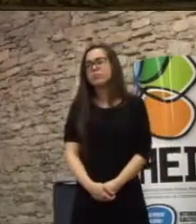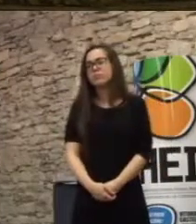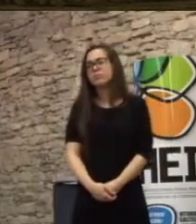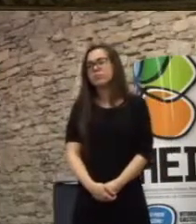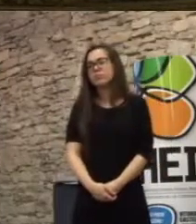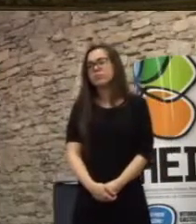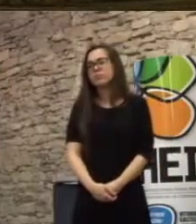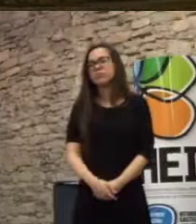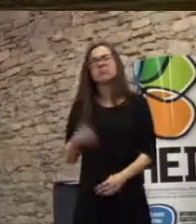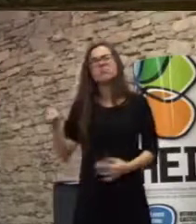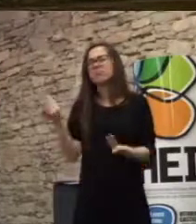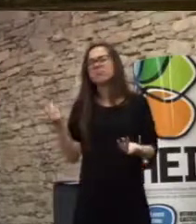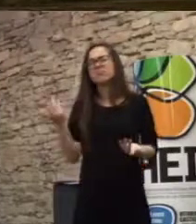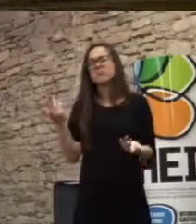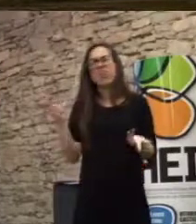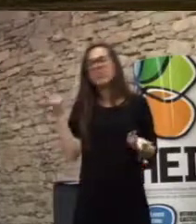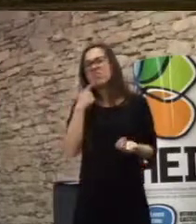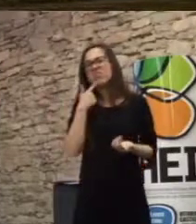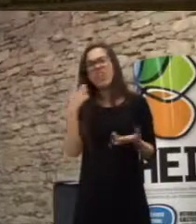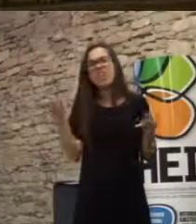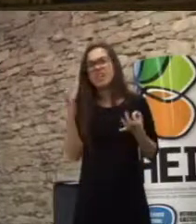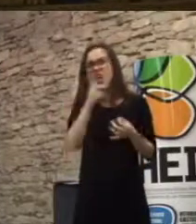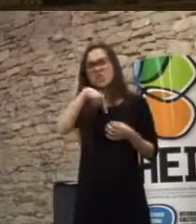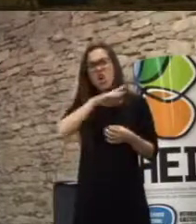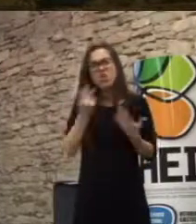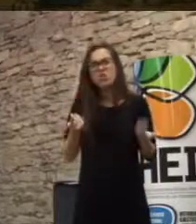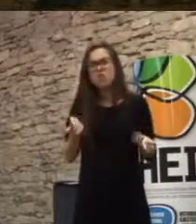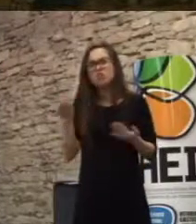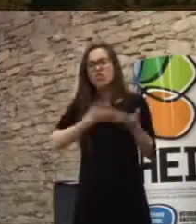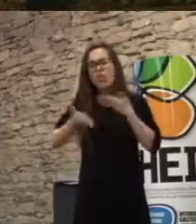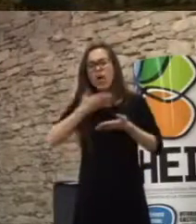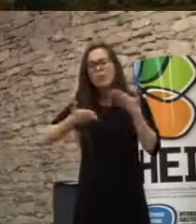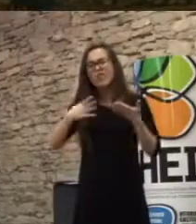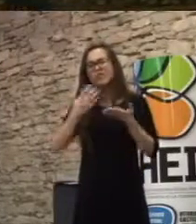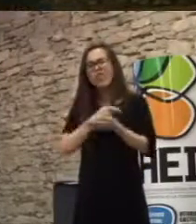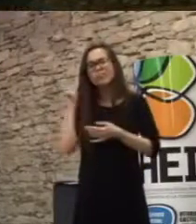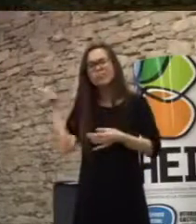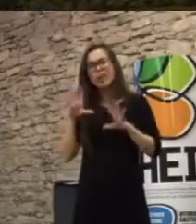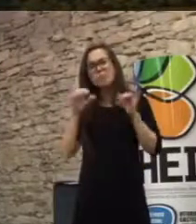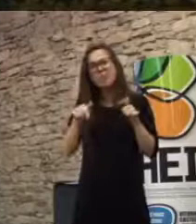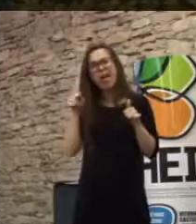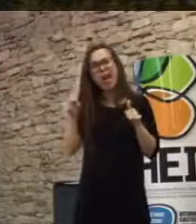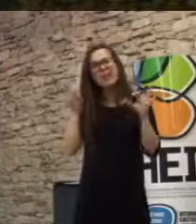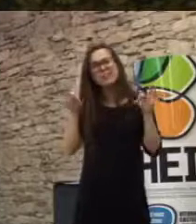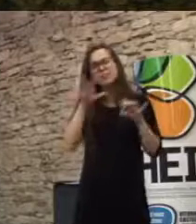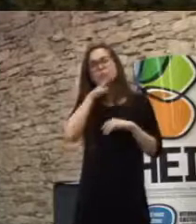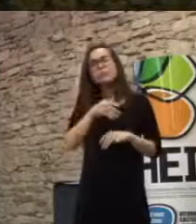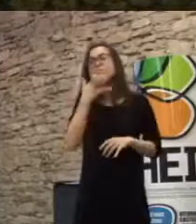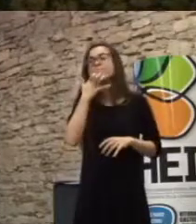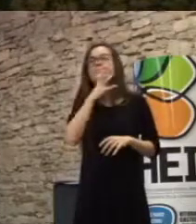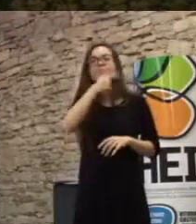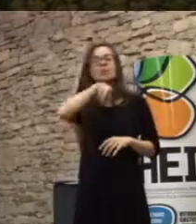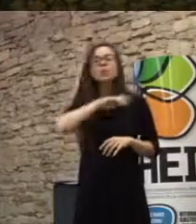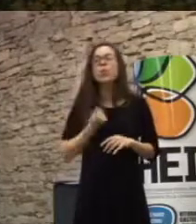y qué dice la ventana del autoconocimiento y porque hay que empezar aquí cualquier cosa de colaboración que queráis hacer porque si te uno partes de lo que tú quieres de tus